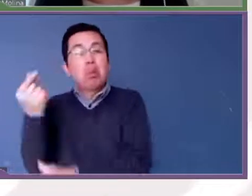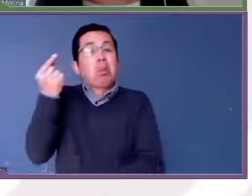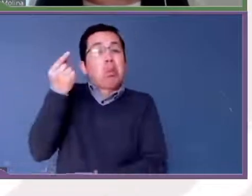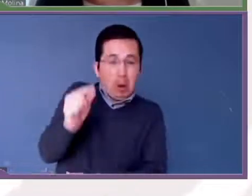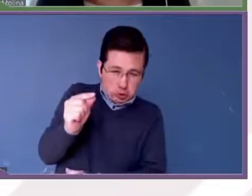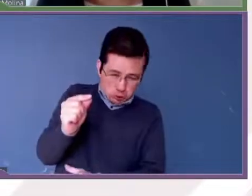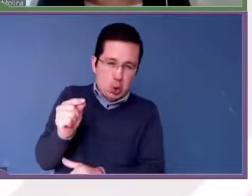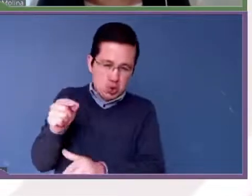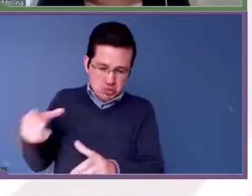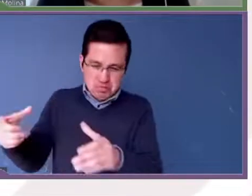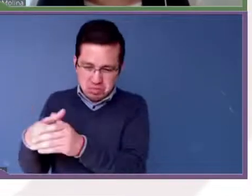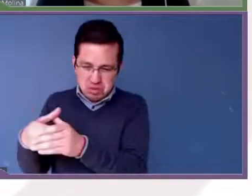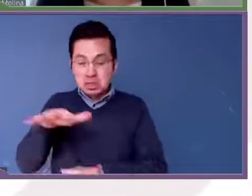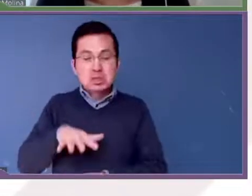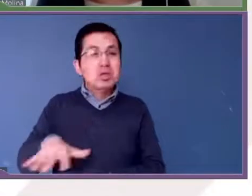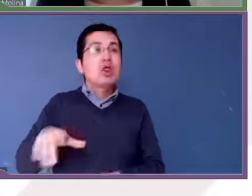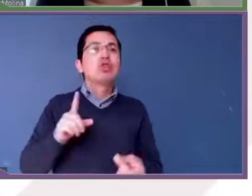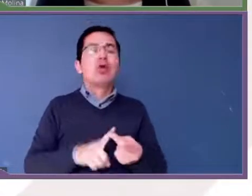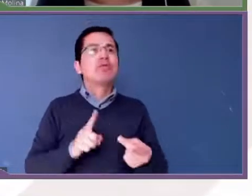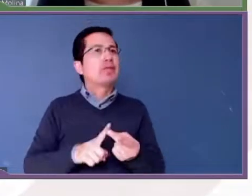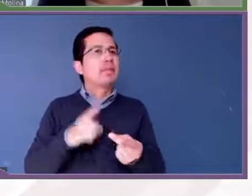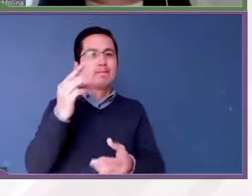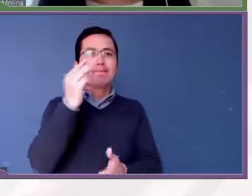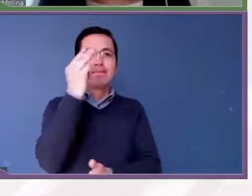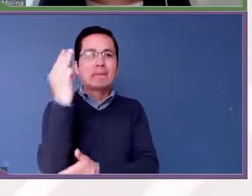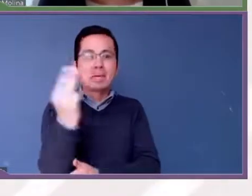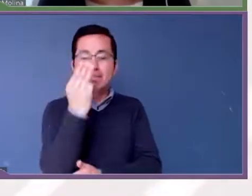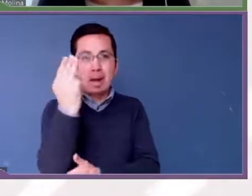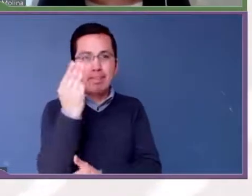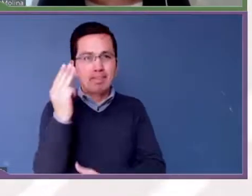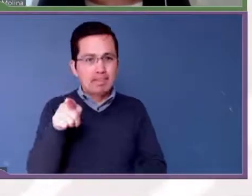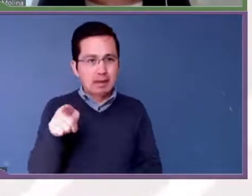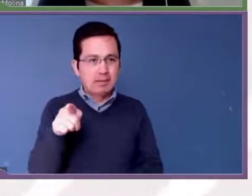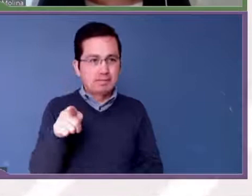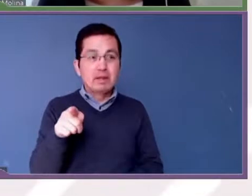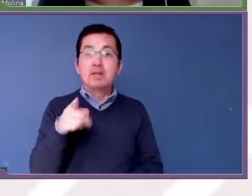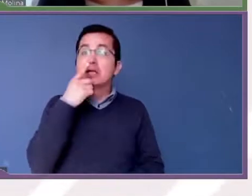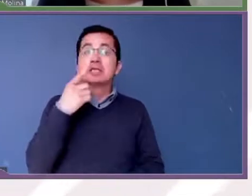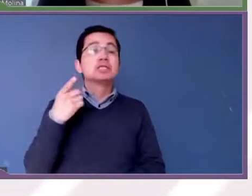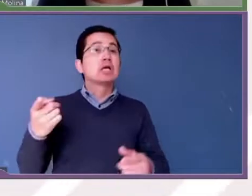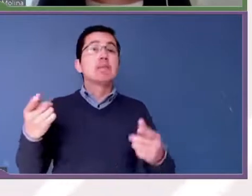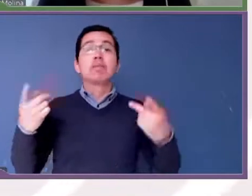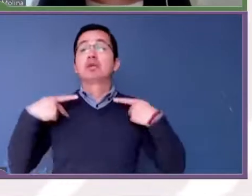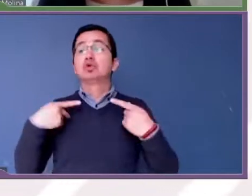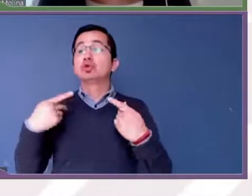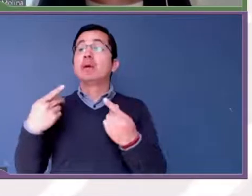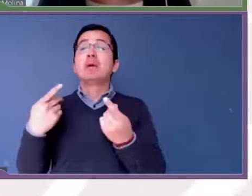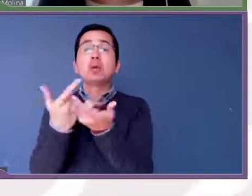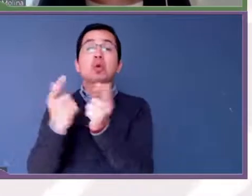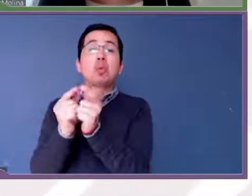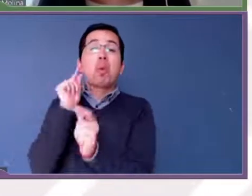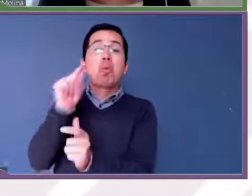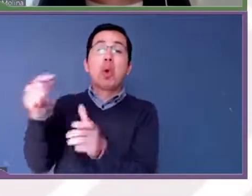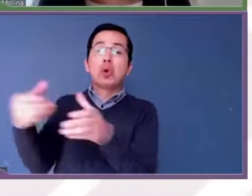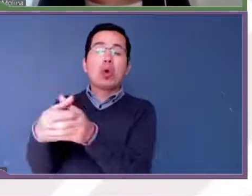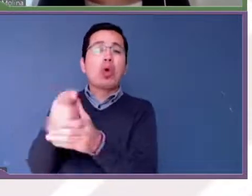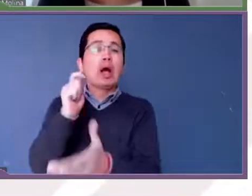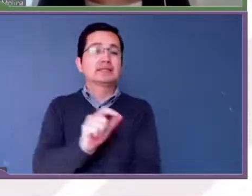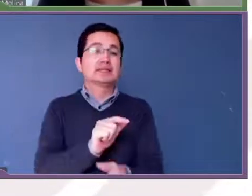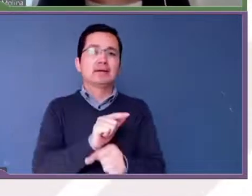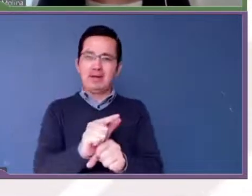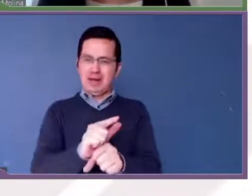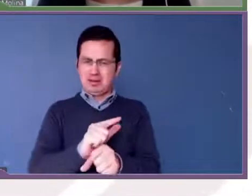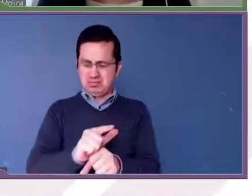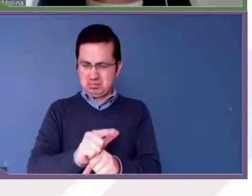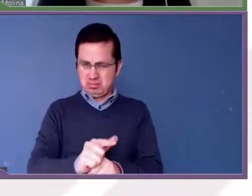de la alcaldía, por ejemplo, Milpa Alta pone gays. Entonces, ese dato